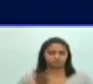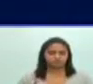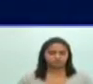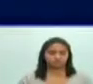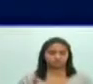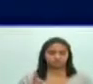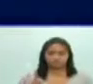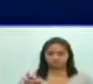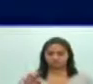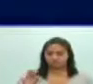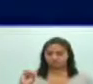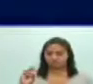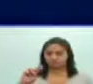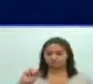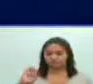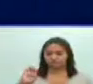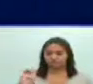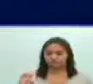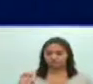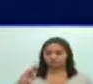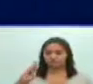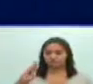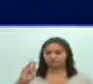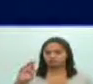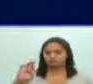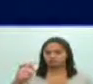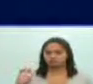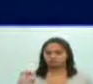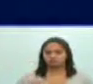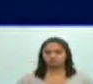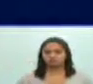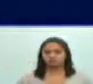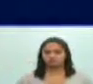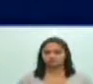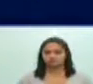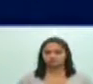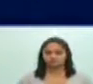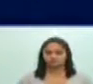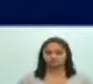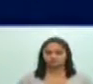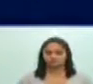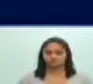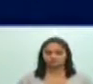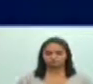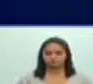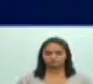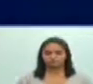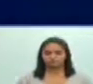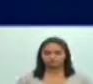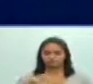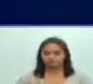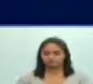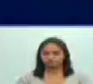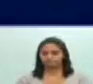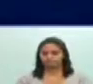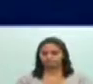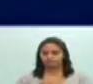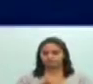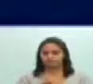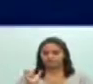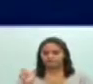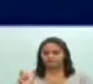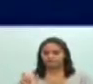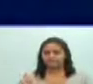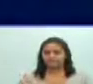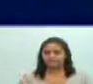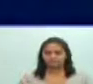El pronombre es un morfema sustituto. No deja de ser una categoría o clase de palabra, eso